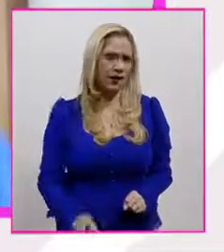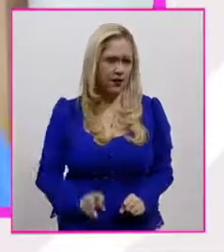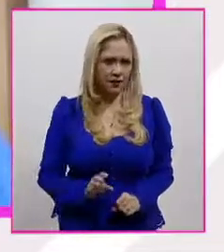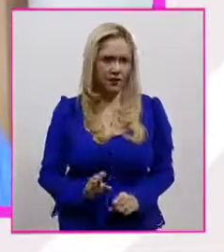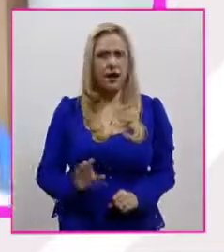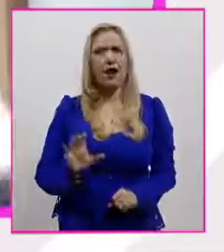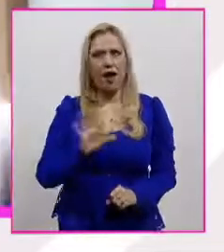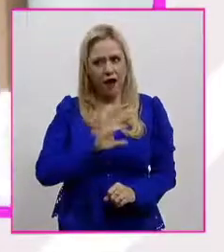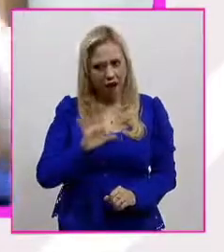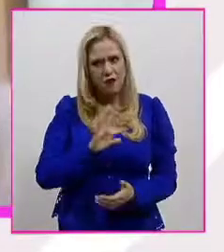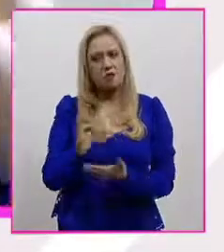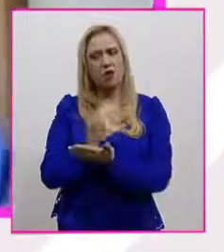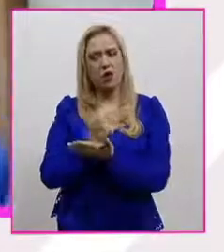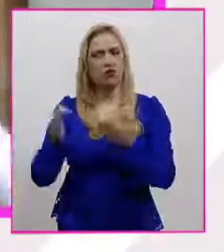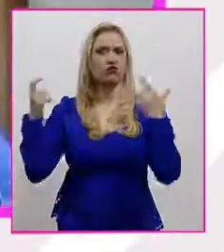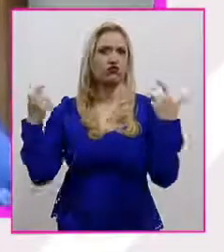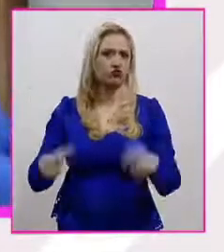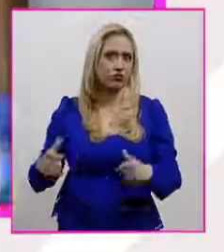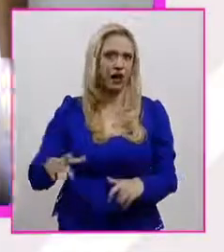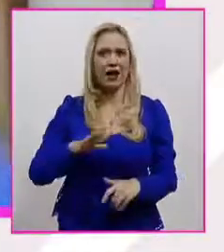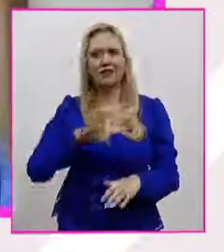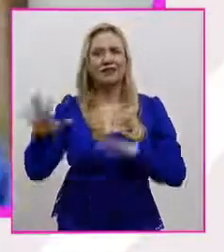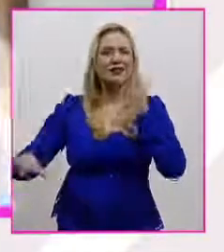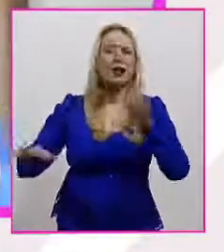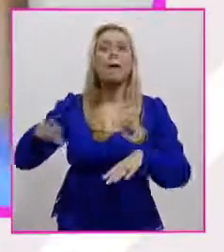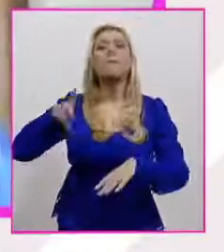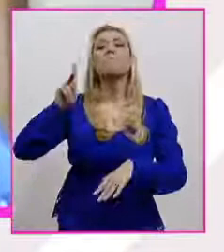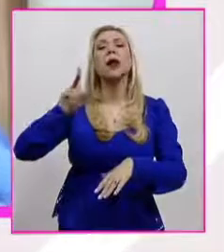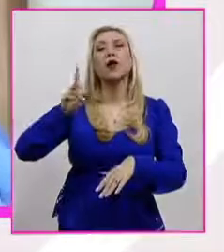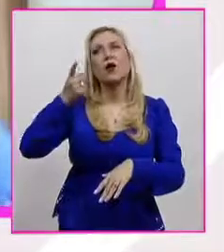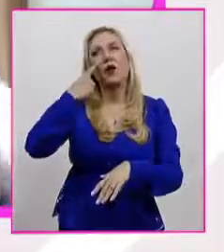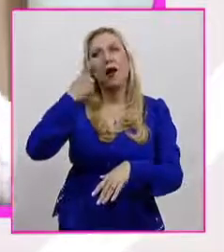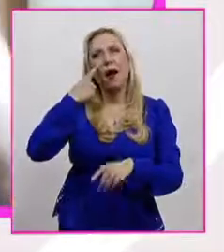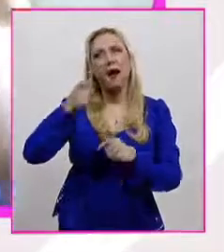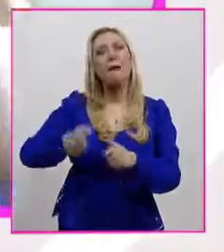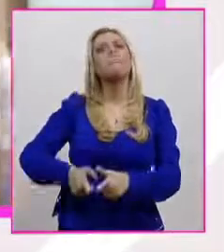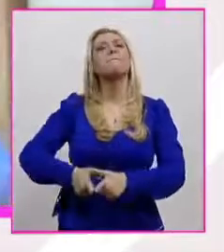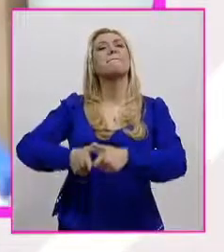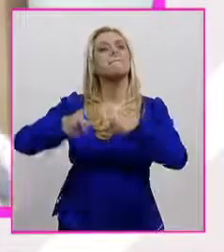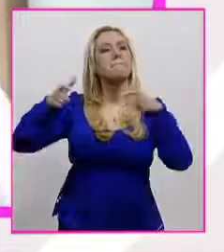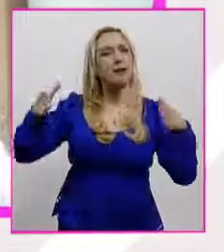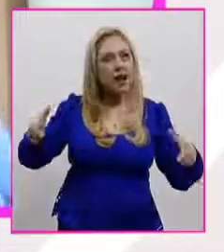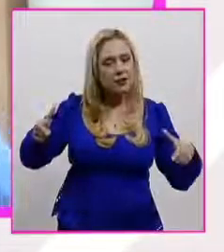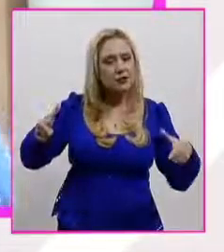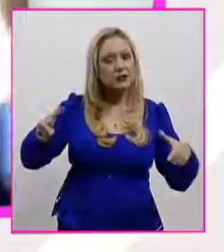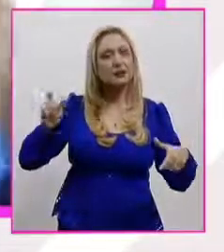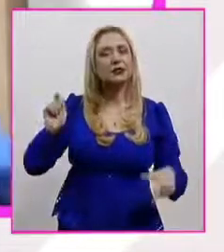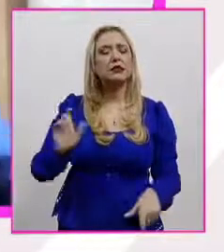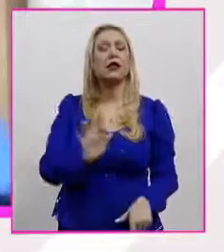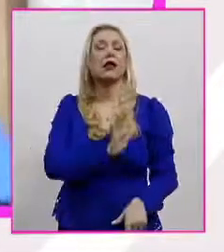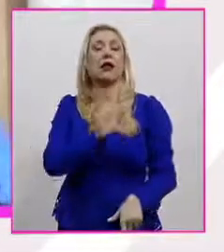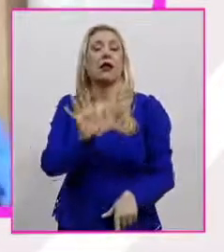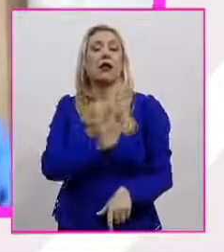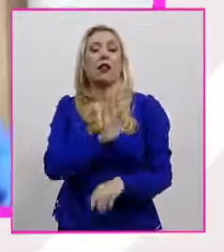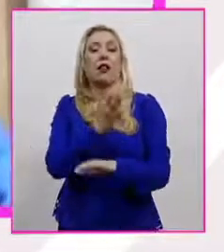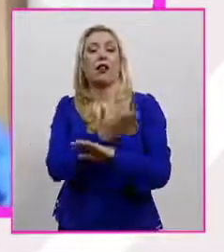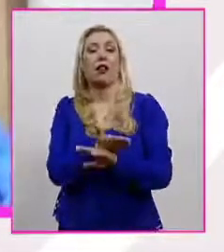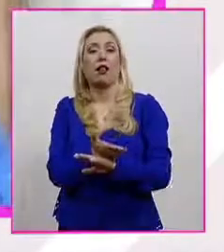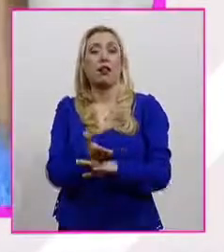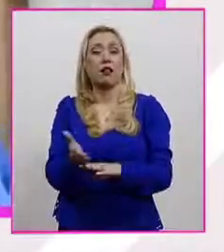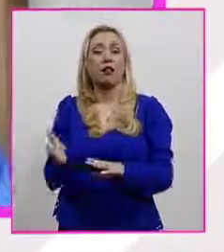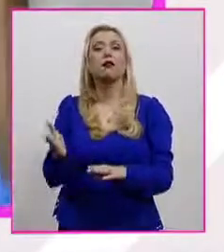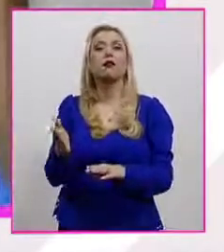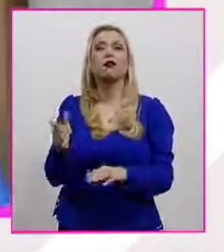población mexicana. Sí, lo que vamos a ver es que es más probable que si eres blanca, estés en esa parte de la